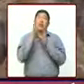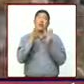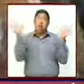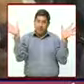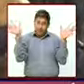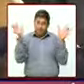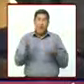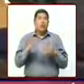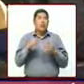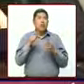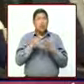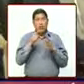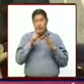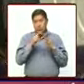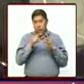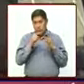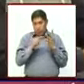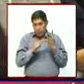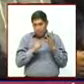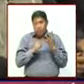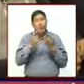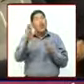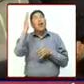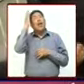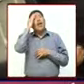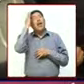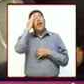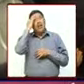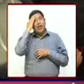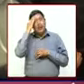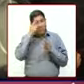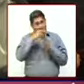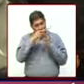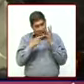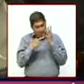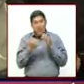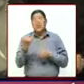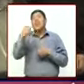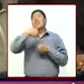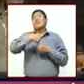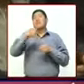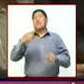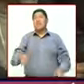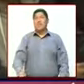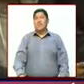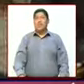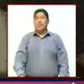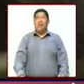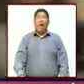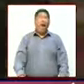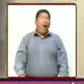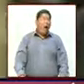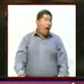también. Por ellos vamos a votar. Así que ya saben, ¿verdad? Para eso se están inscribiendo, chicos.